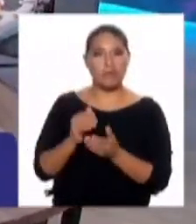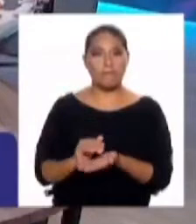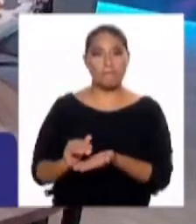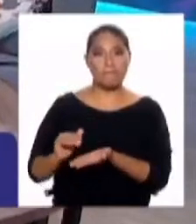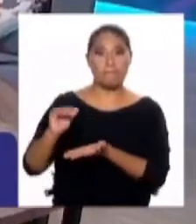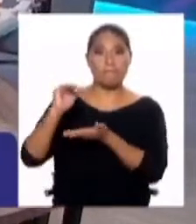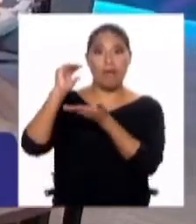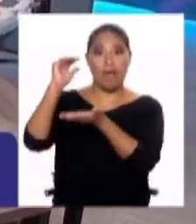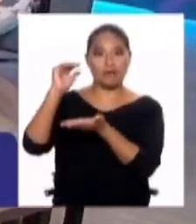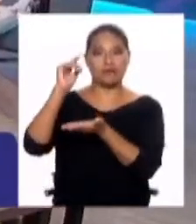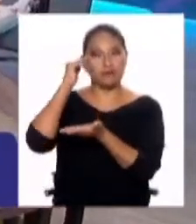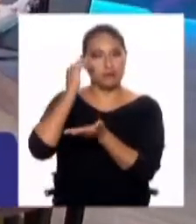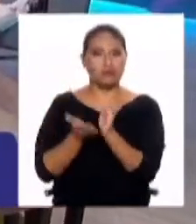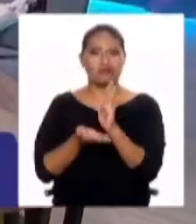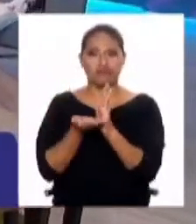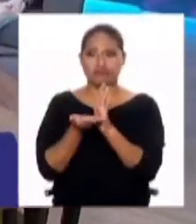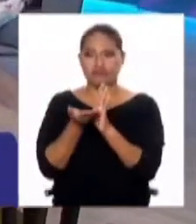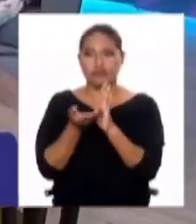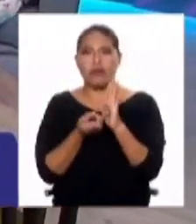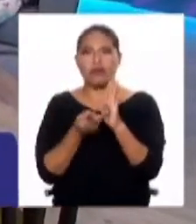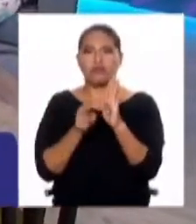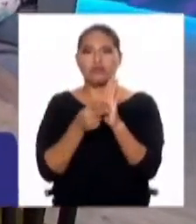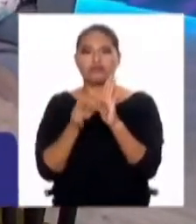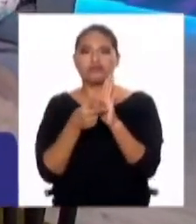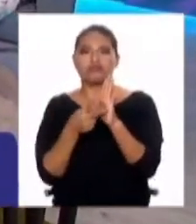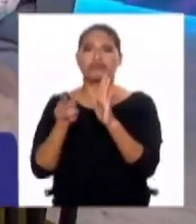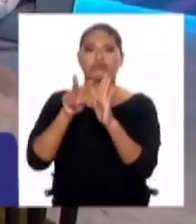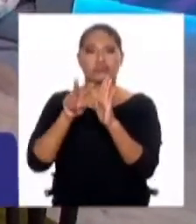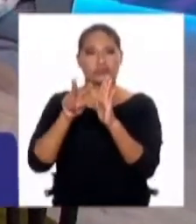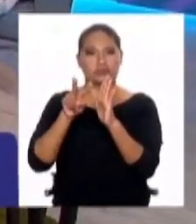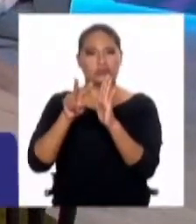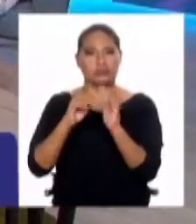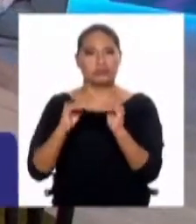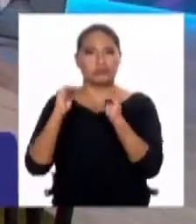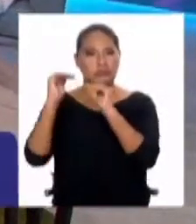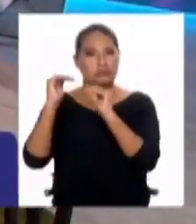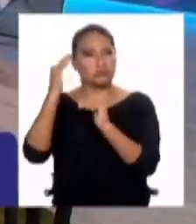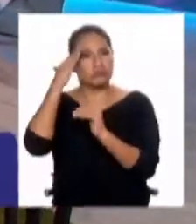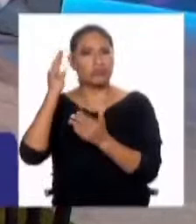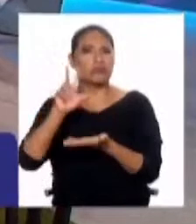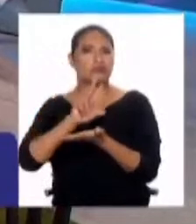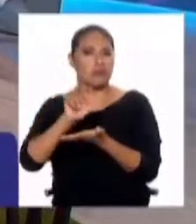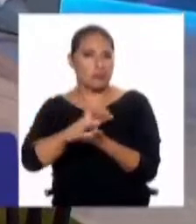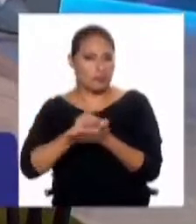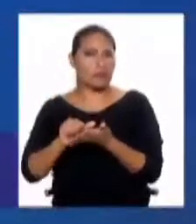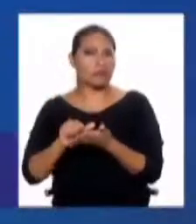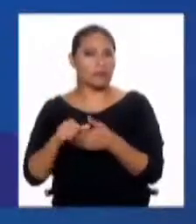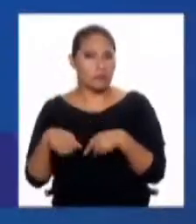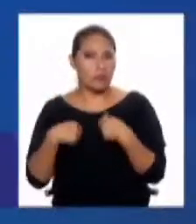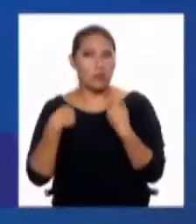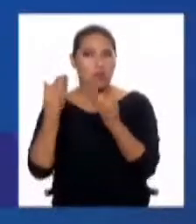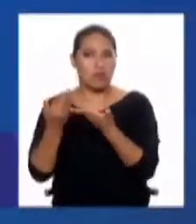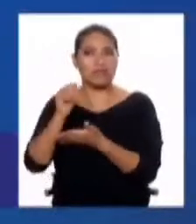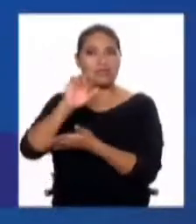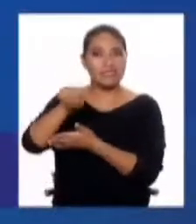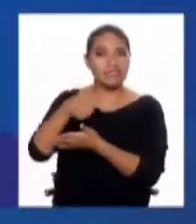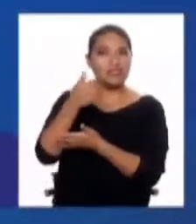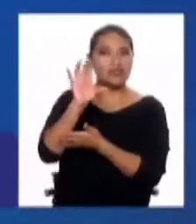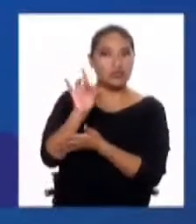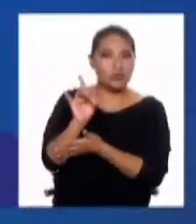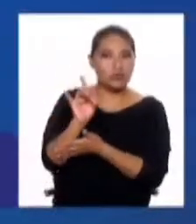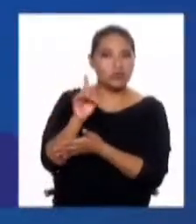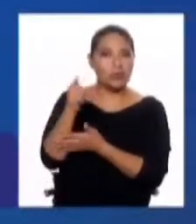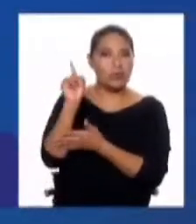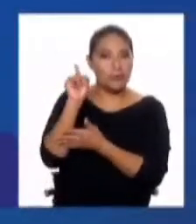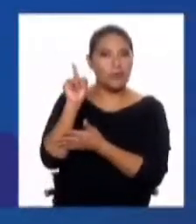meses de ¿cómo se llama? Las reservas duraban para tres meses. Claro, pero lamentablemente... Y se entregó con 18 mil millones